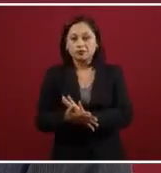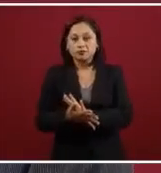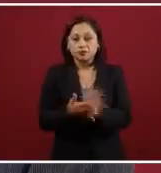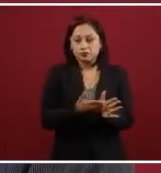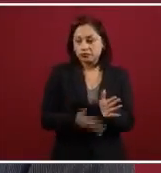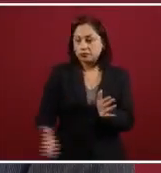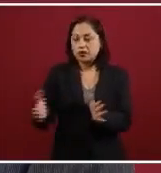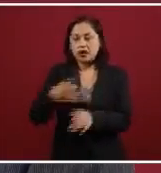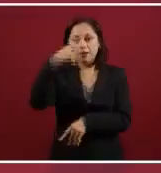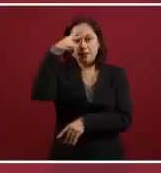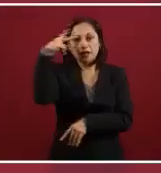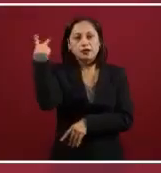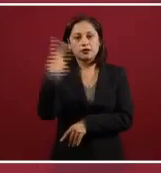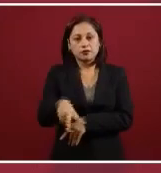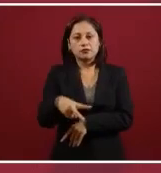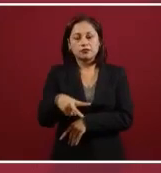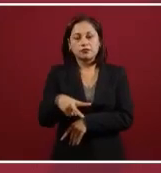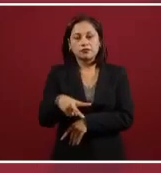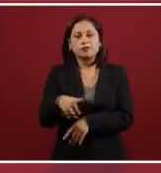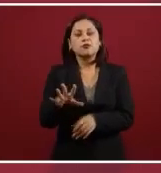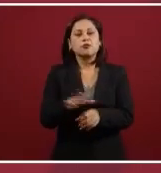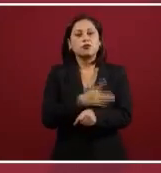país.